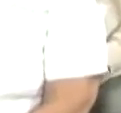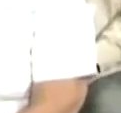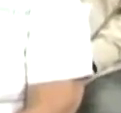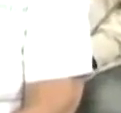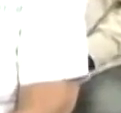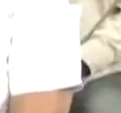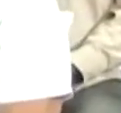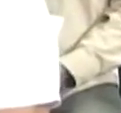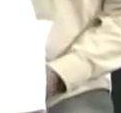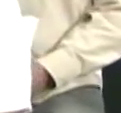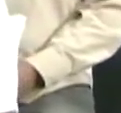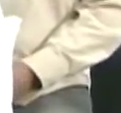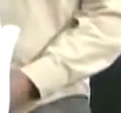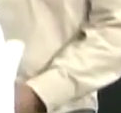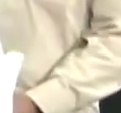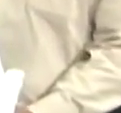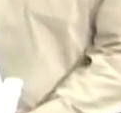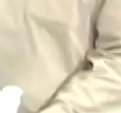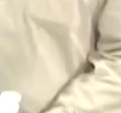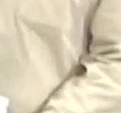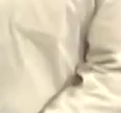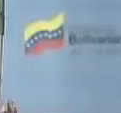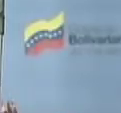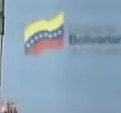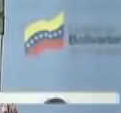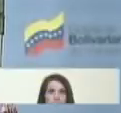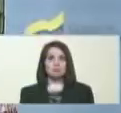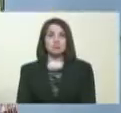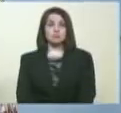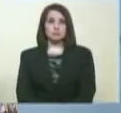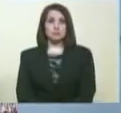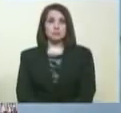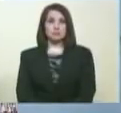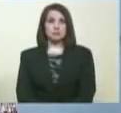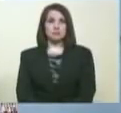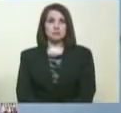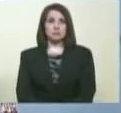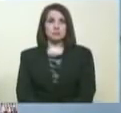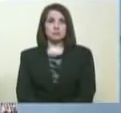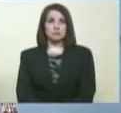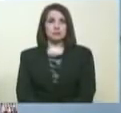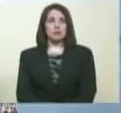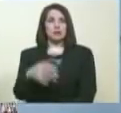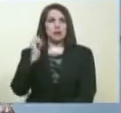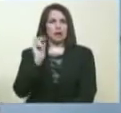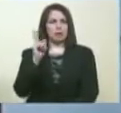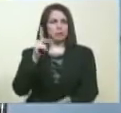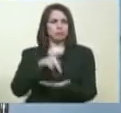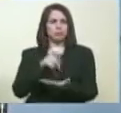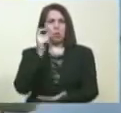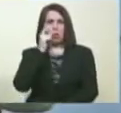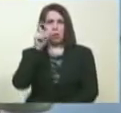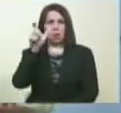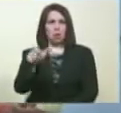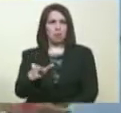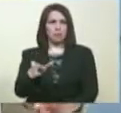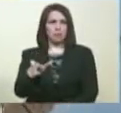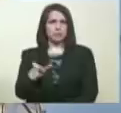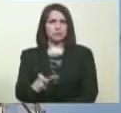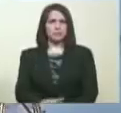está García Carneiro, lo puedo ver y lo nombro. Allá está el camarada José Vázquez